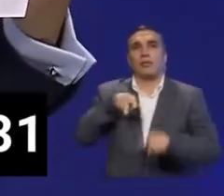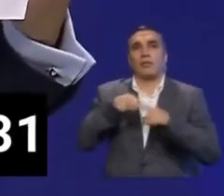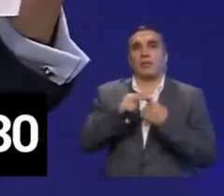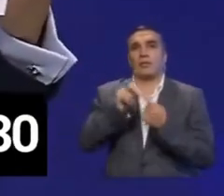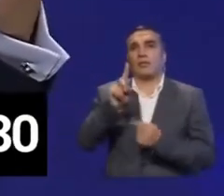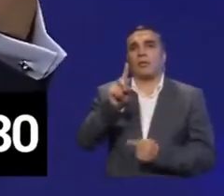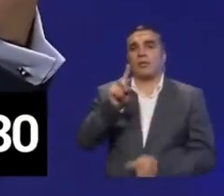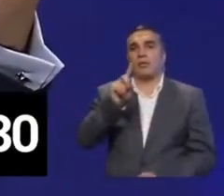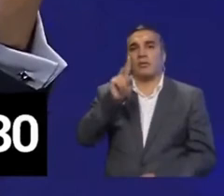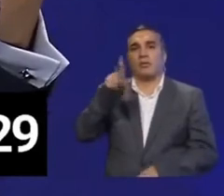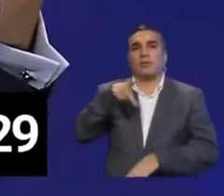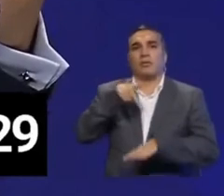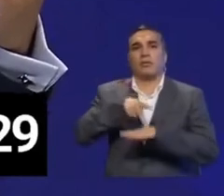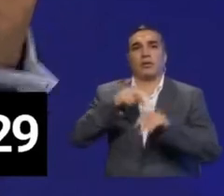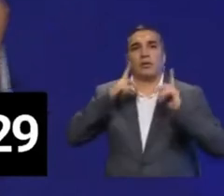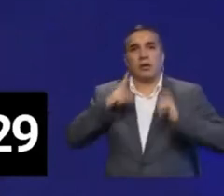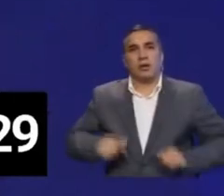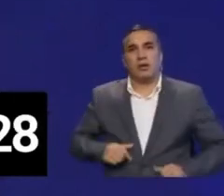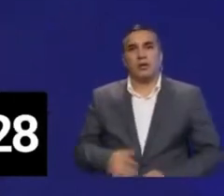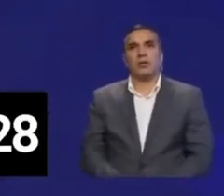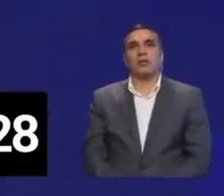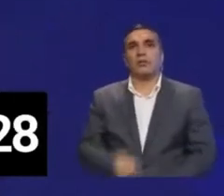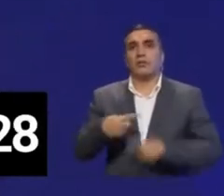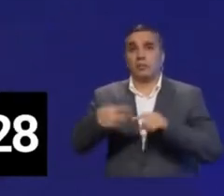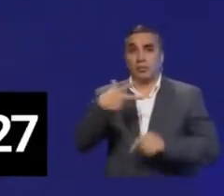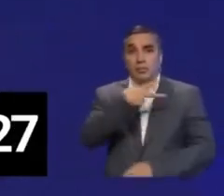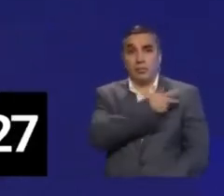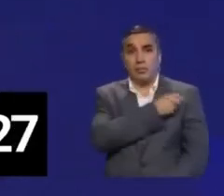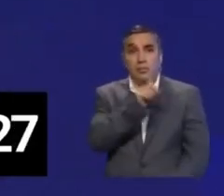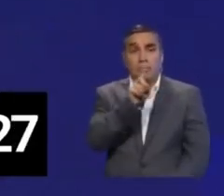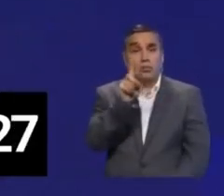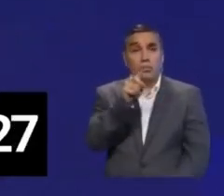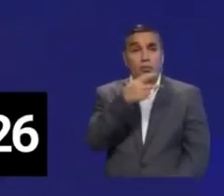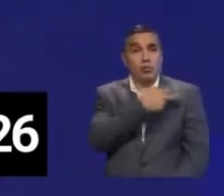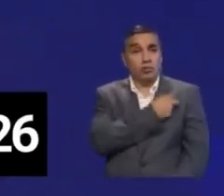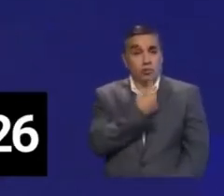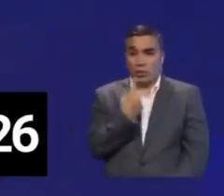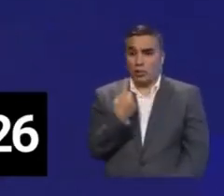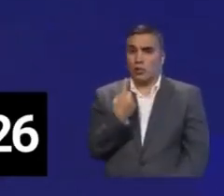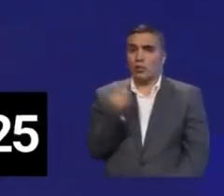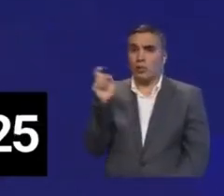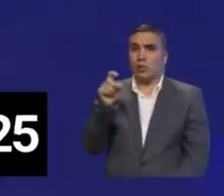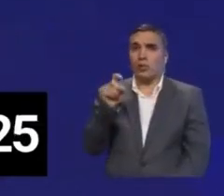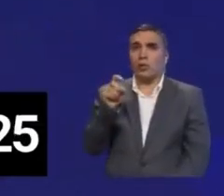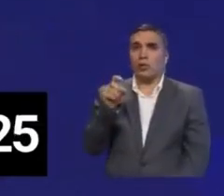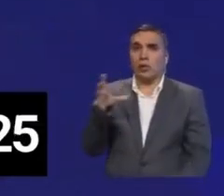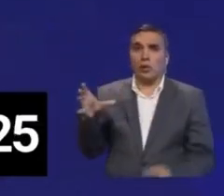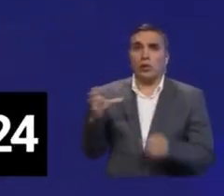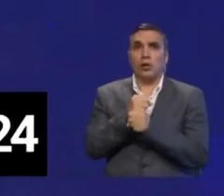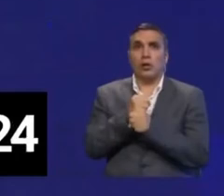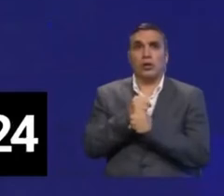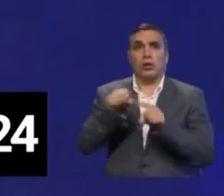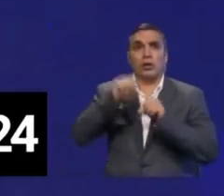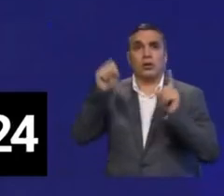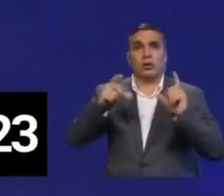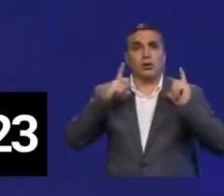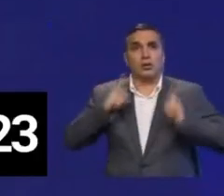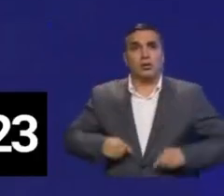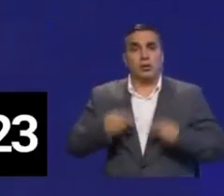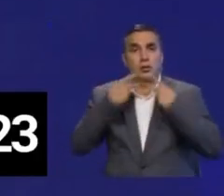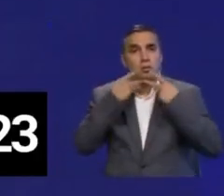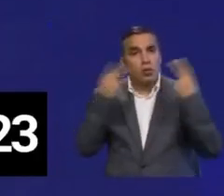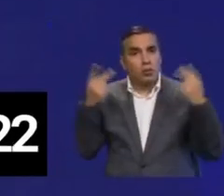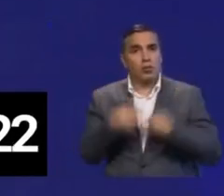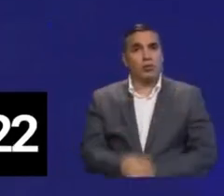obviamente, por los profesionales de la salud. Pero la vacuna no se pone sola. Necesitamos recuperar nuestro sistema de salud